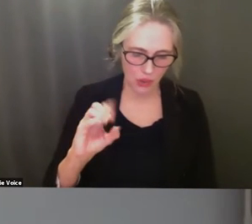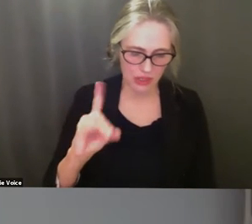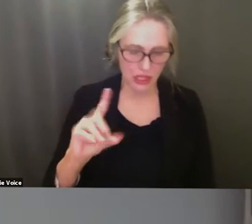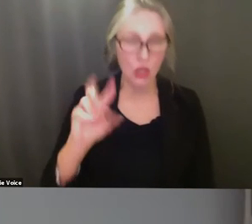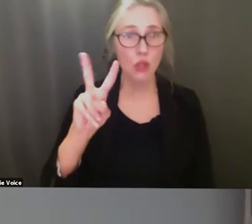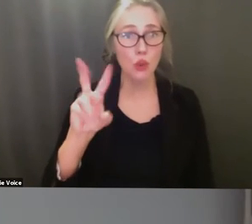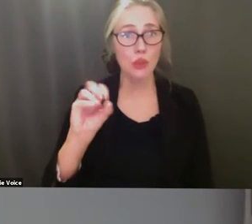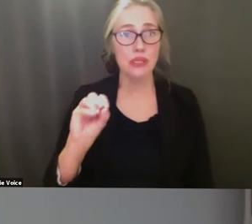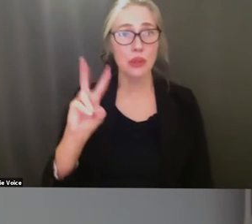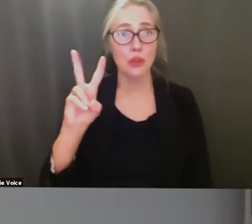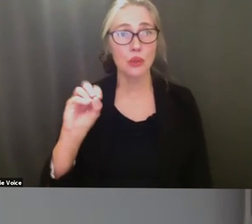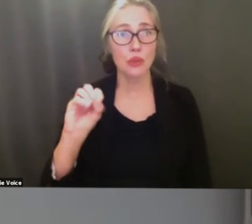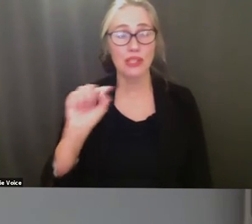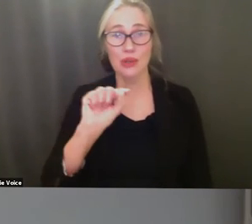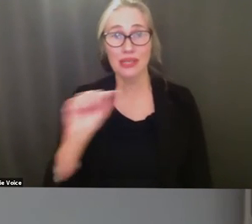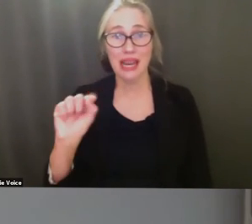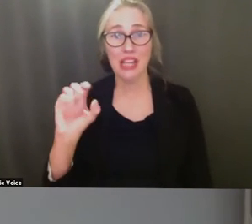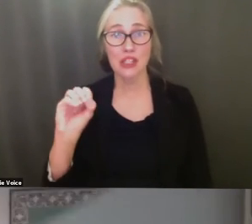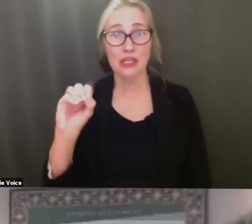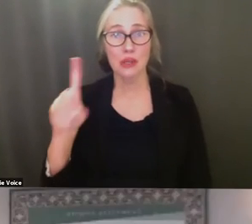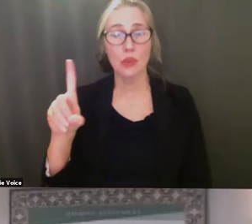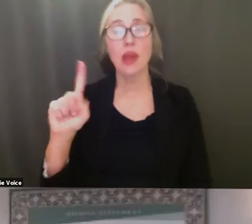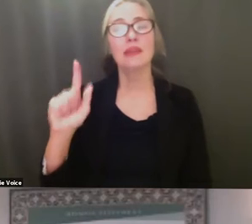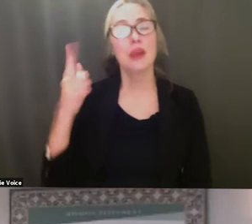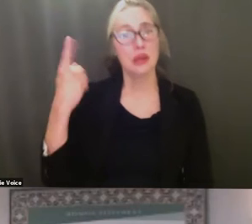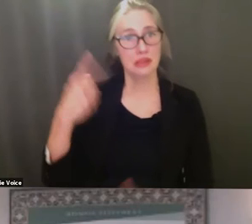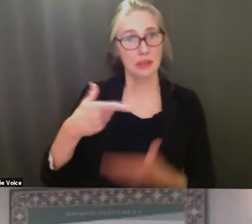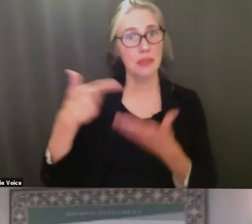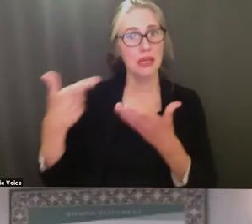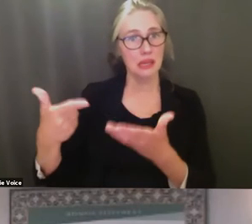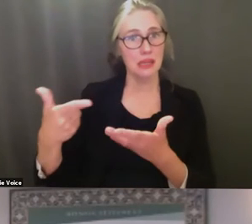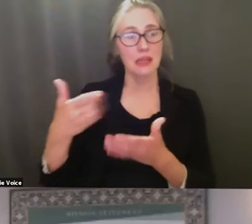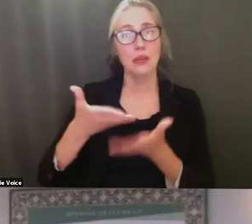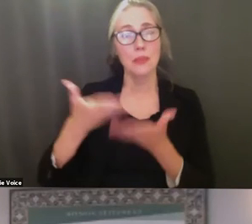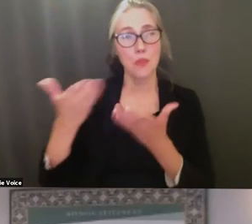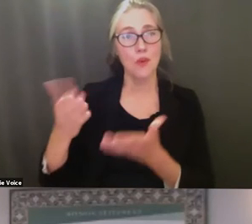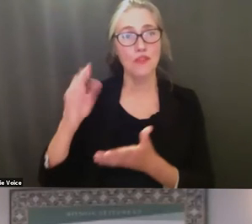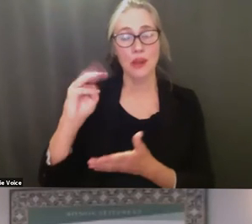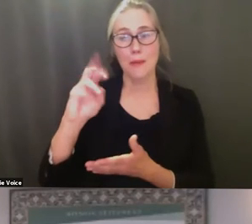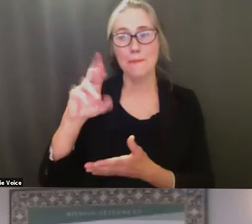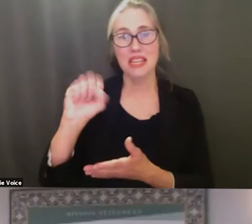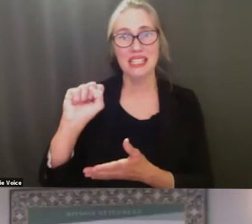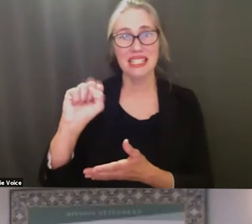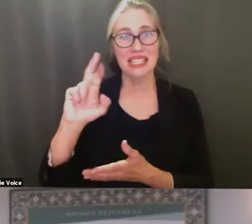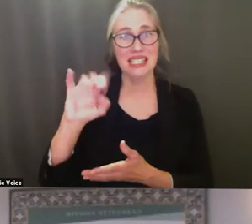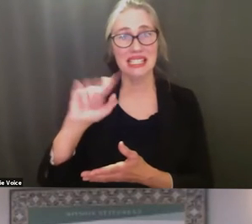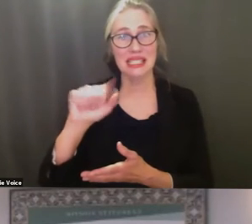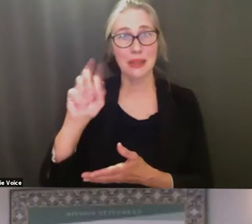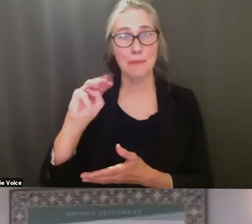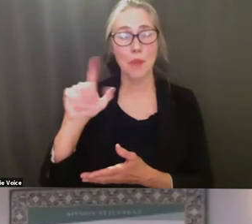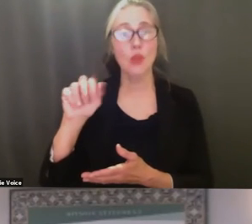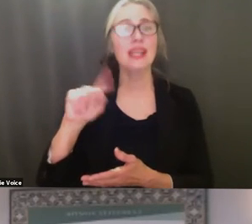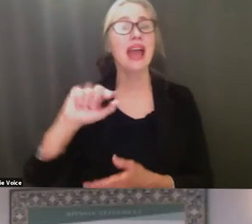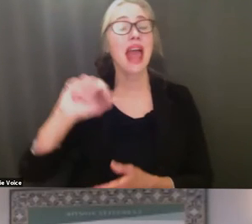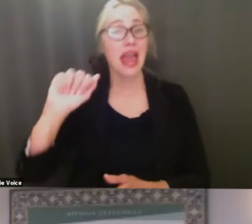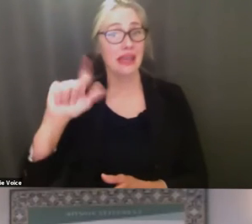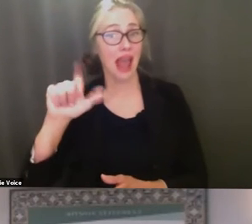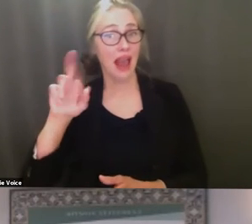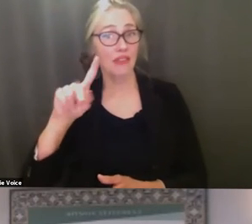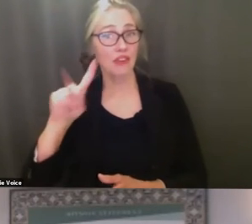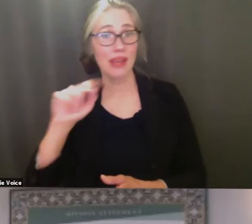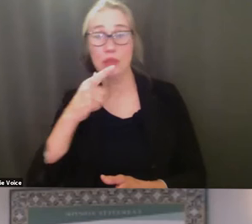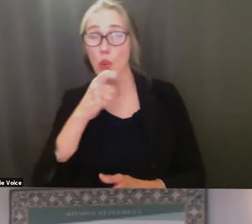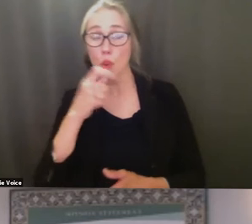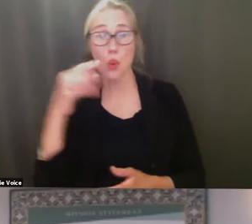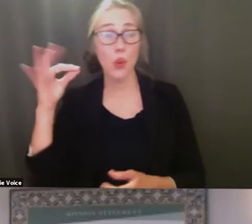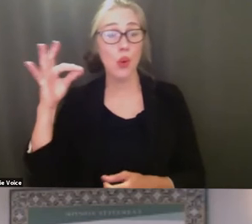202021-01. Si yo presento la moción. Gracias, señor Sims-Motten. ¿Alguien la secunda? Señor Álvarez, gracias. Todo el mundo a favor. Por favor, levante la